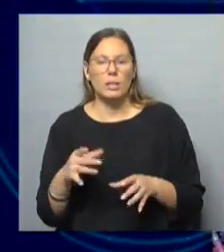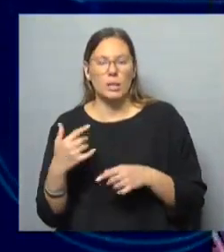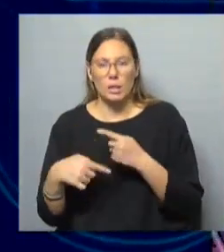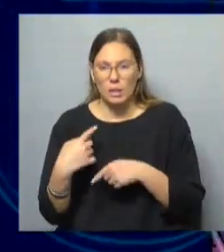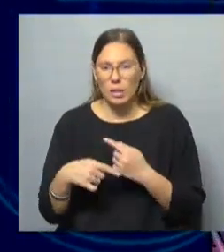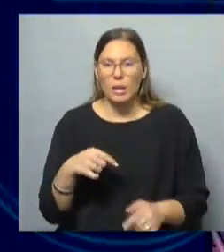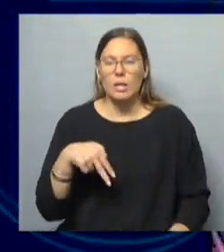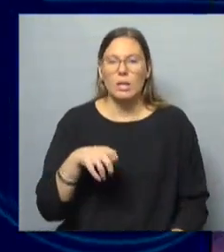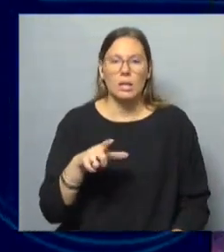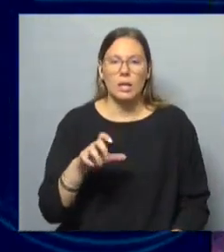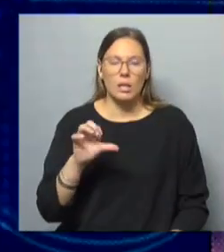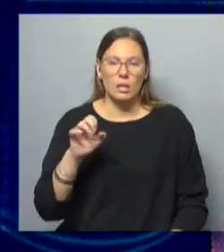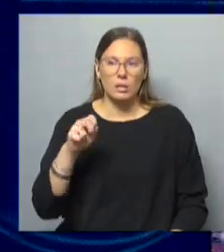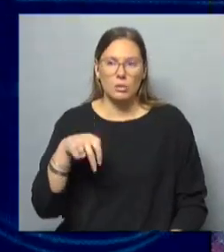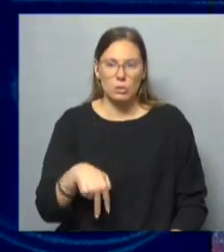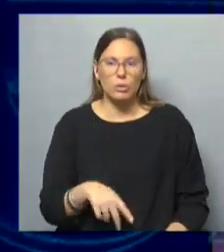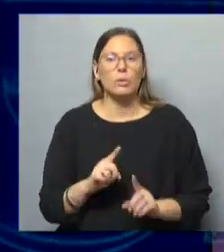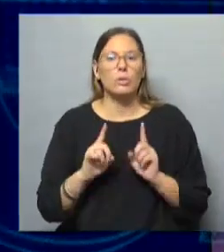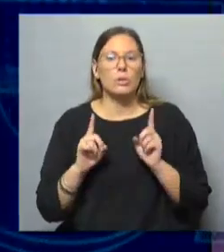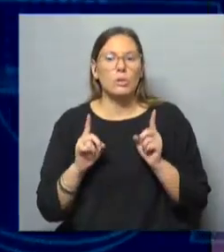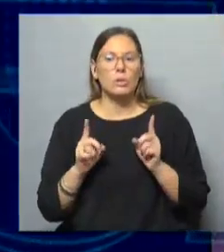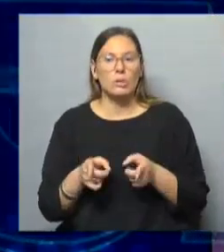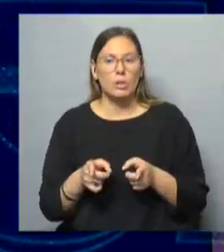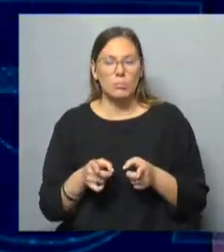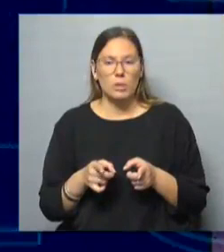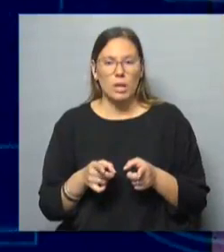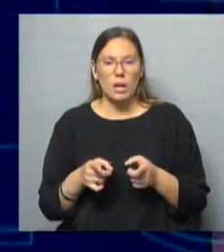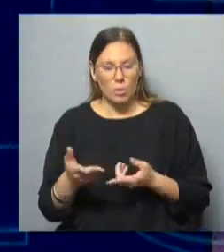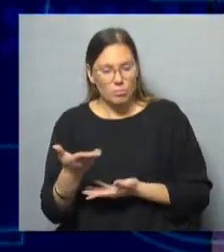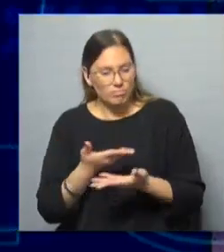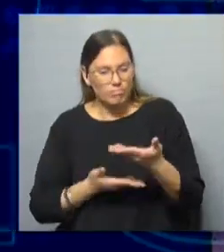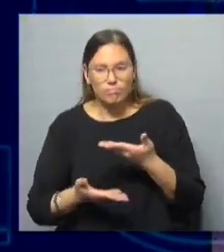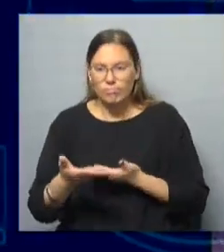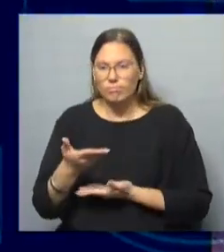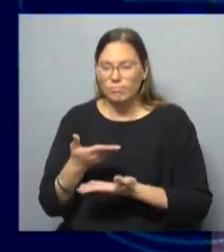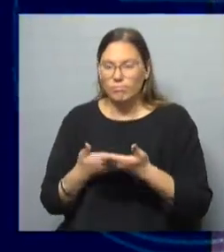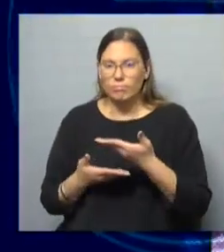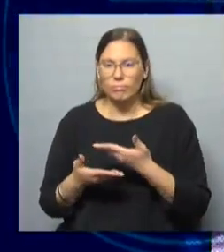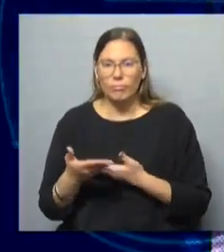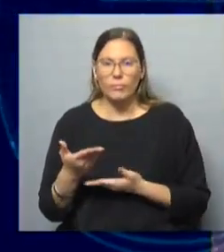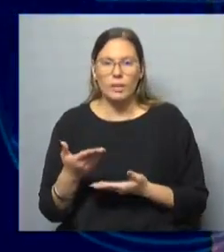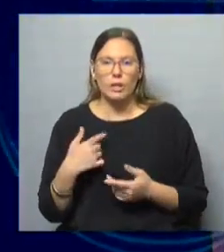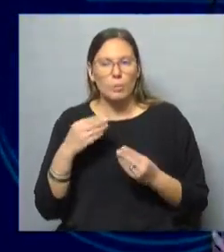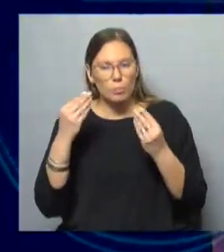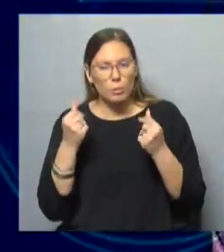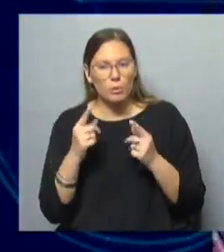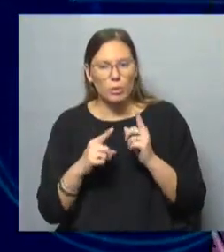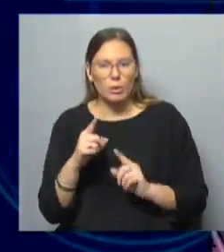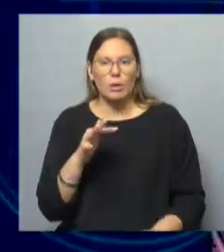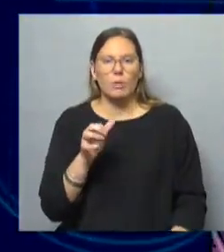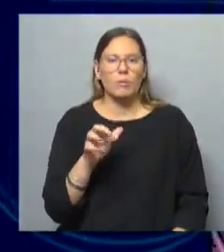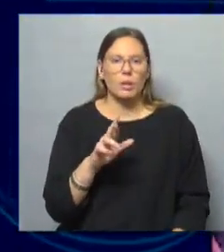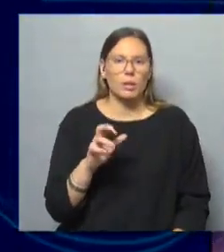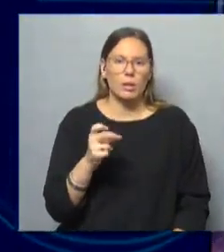Nelson Caula como también, ¿no? En toda esa comunicación que va a haber, y bueno, me estoy olvidando de Alejandro